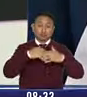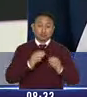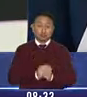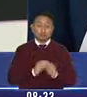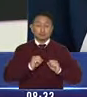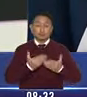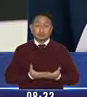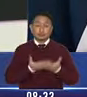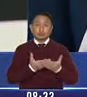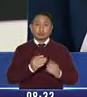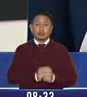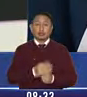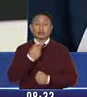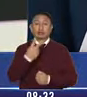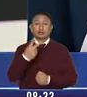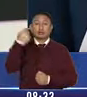entregar